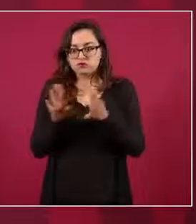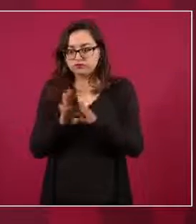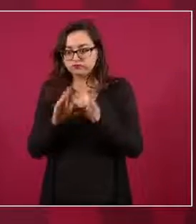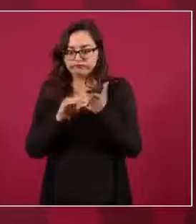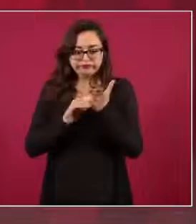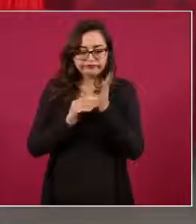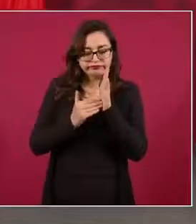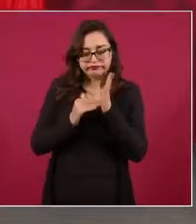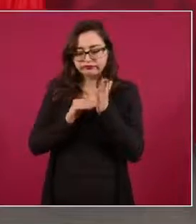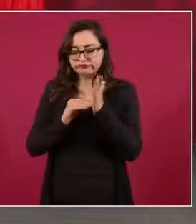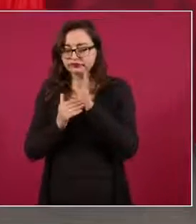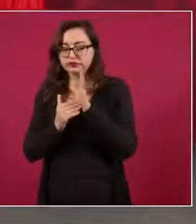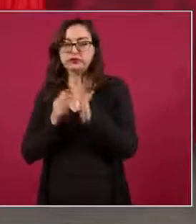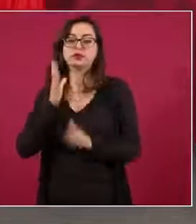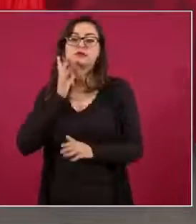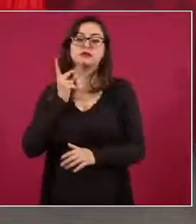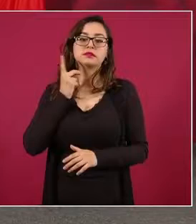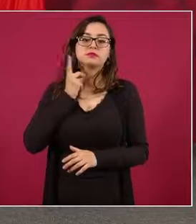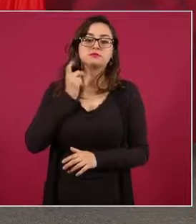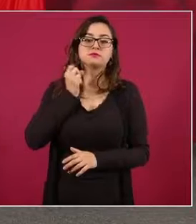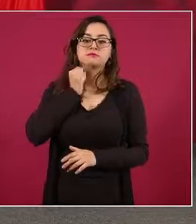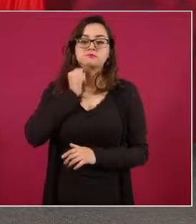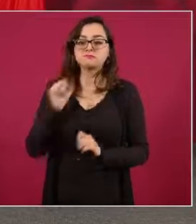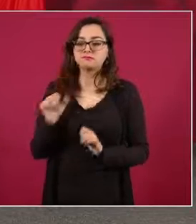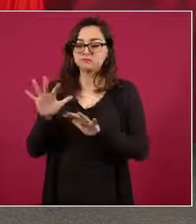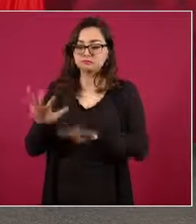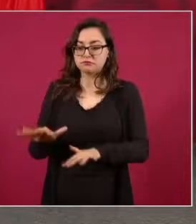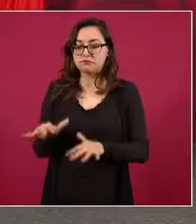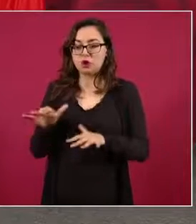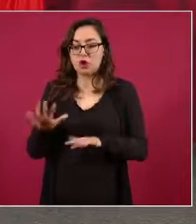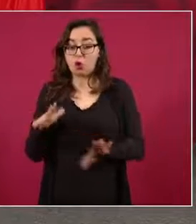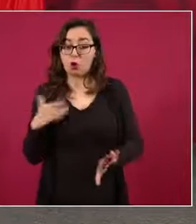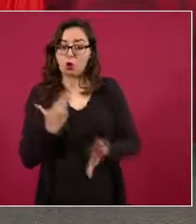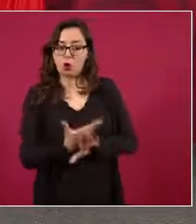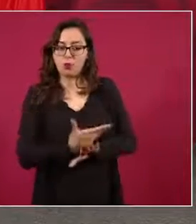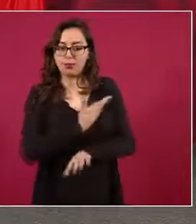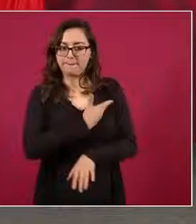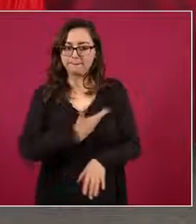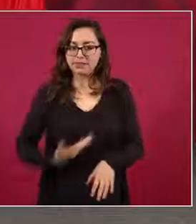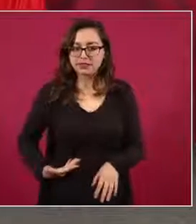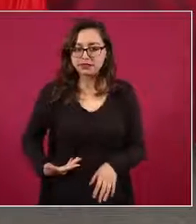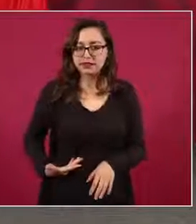que el Congreso tome medidas